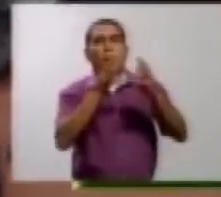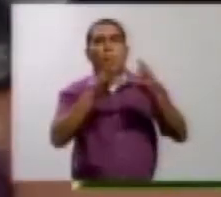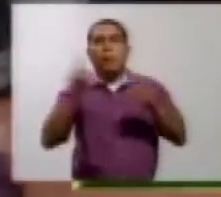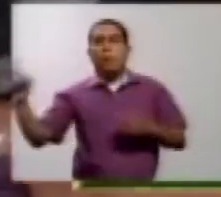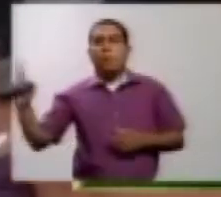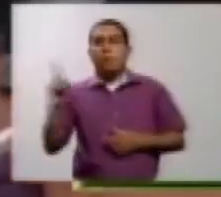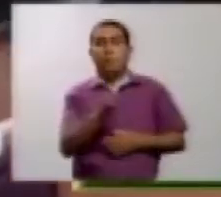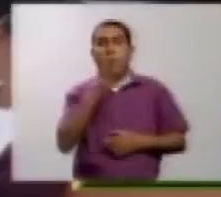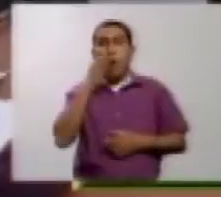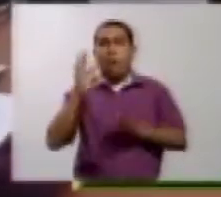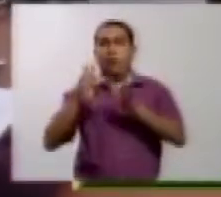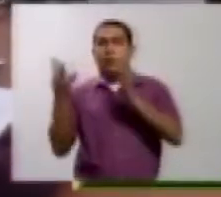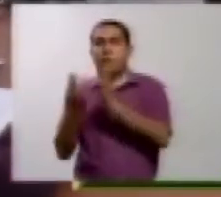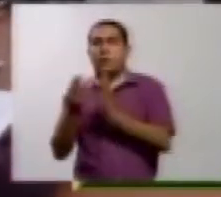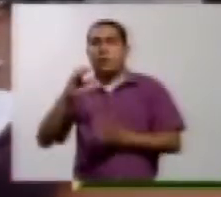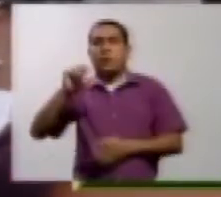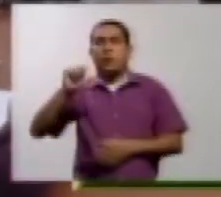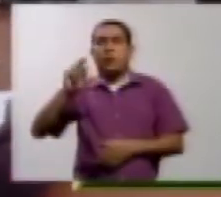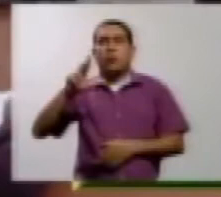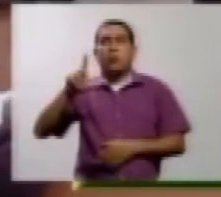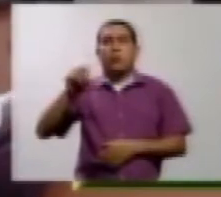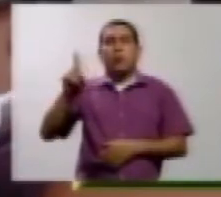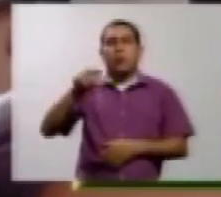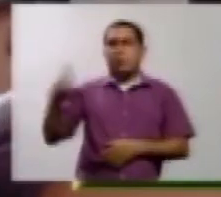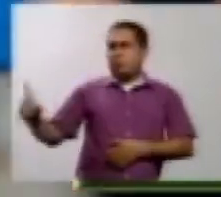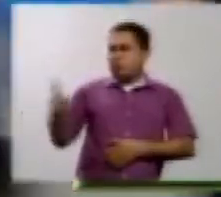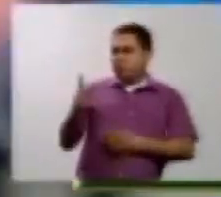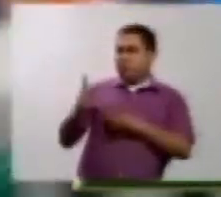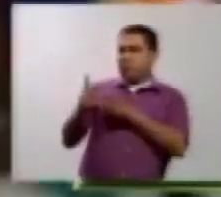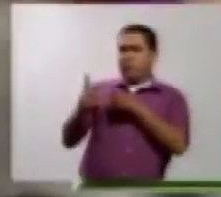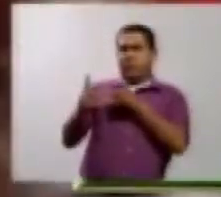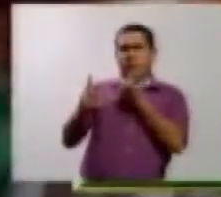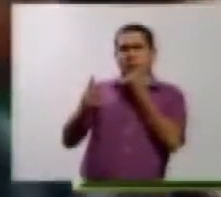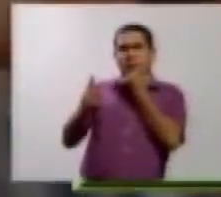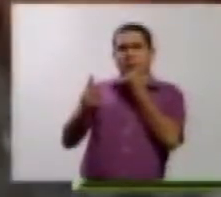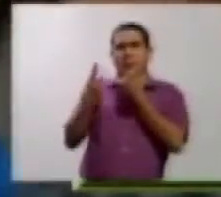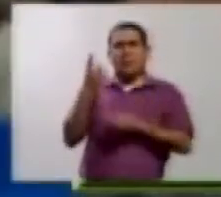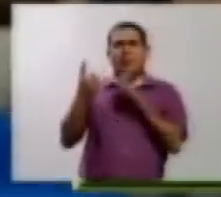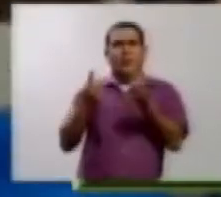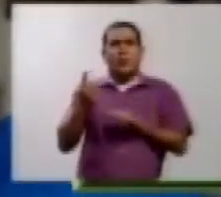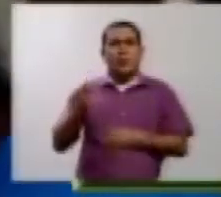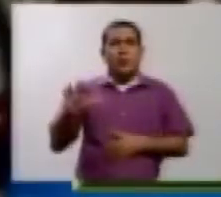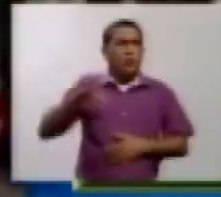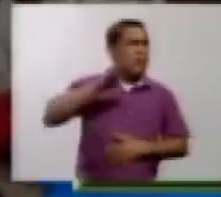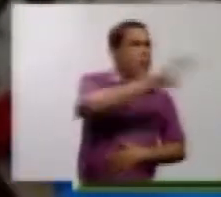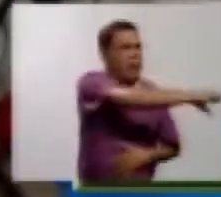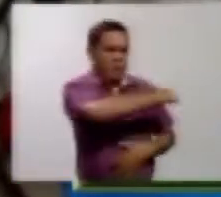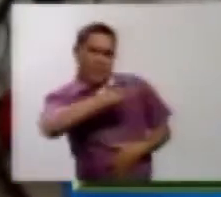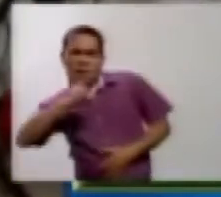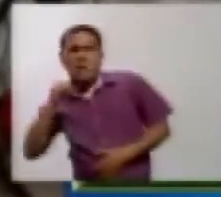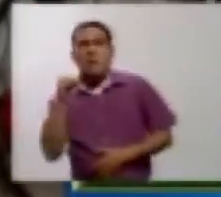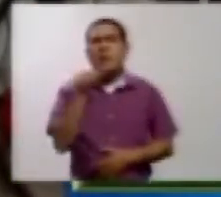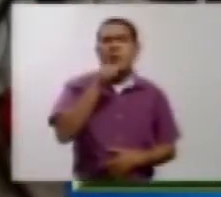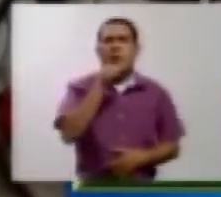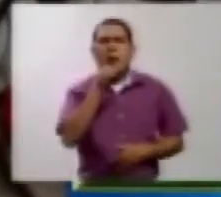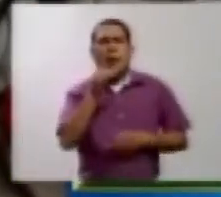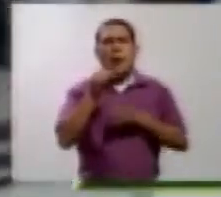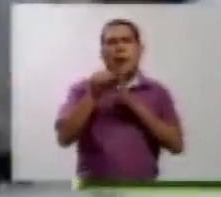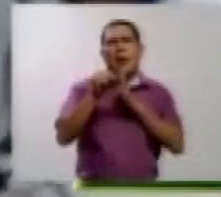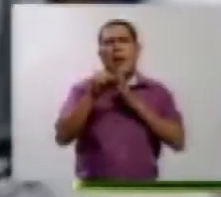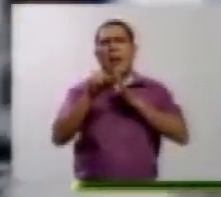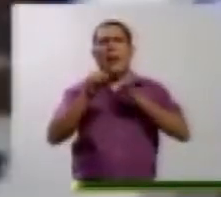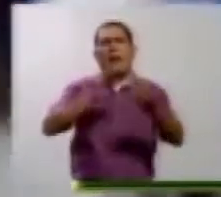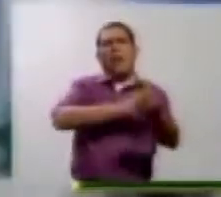aparece el concejal Tarlos Teisel. Y sin más ni más, le arrebata el micrófono a los artistas y comienza a